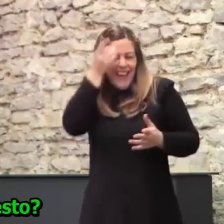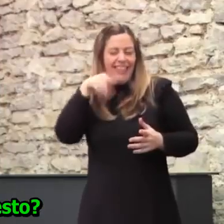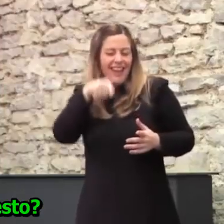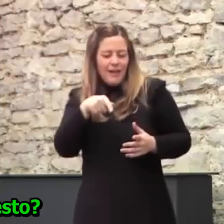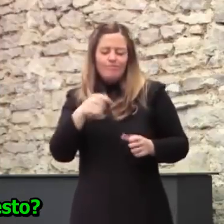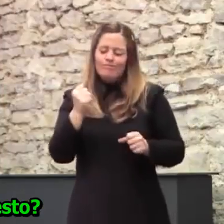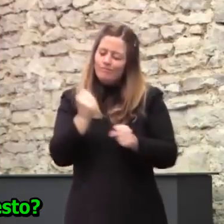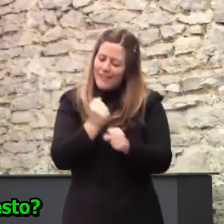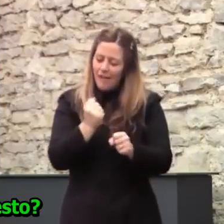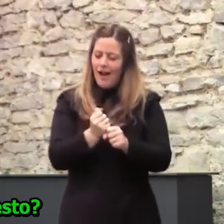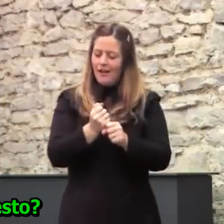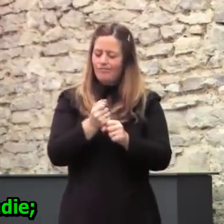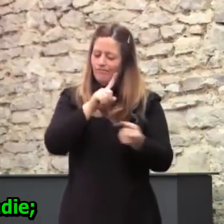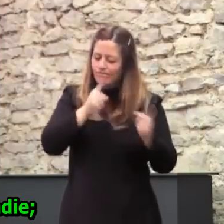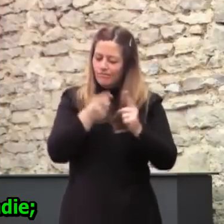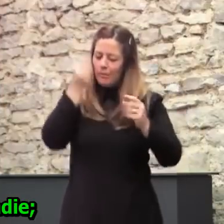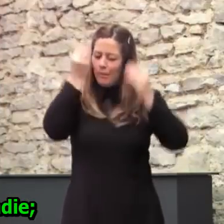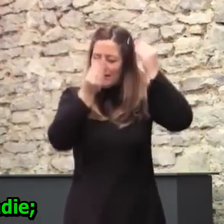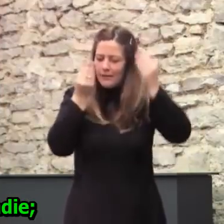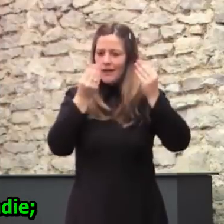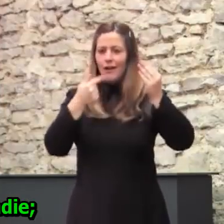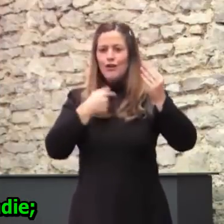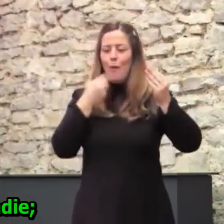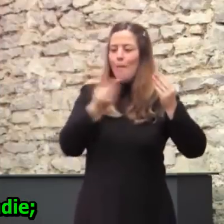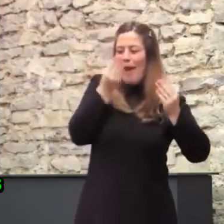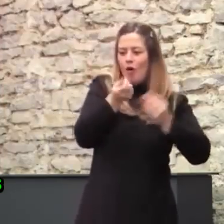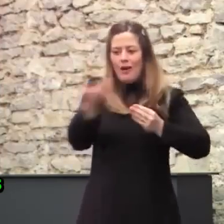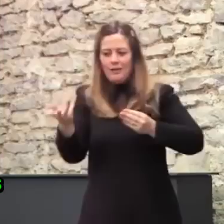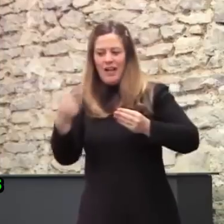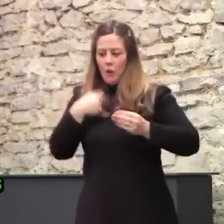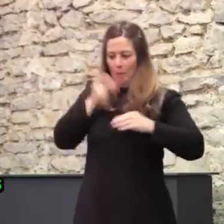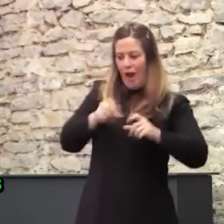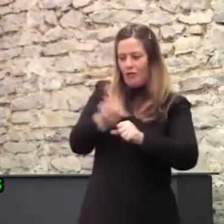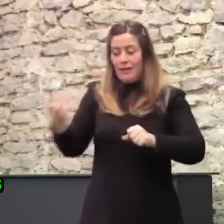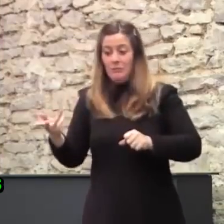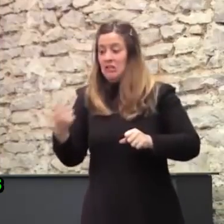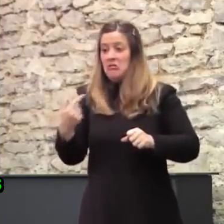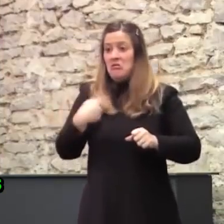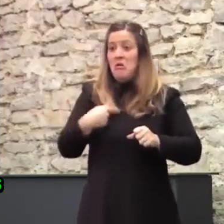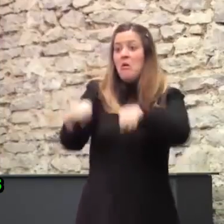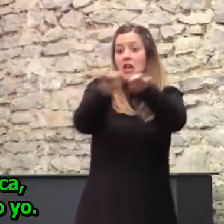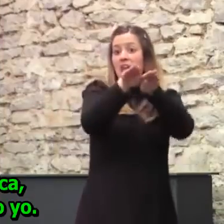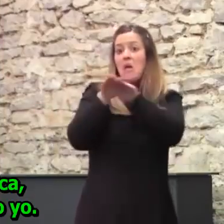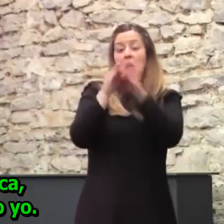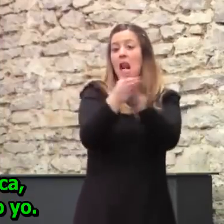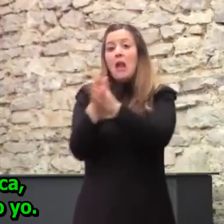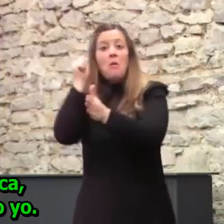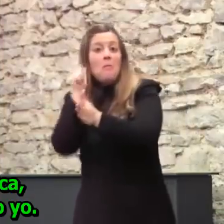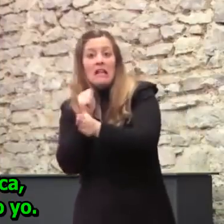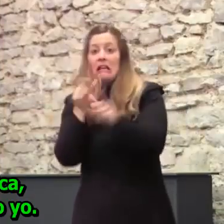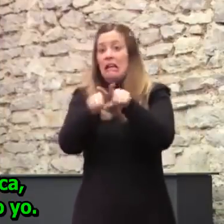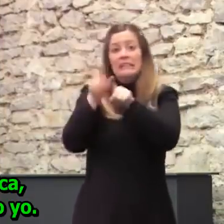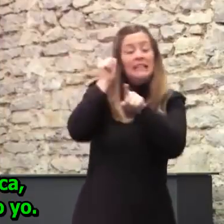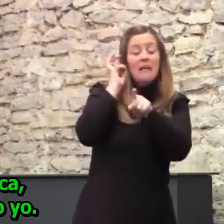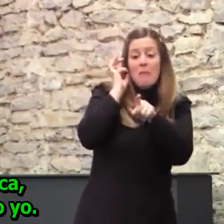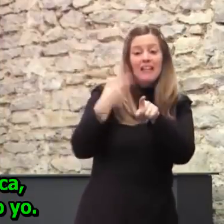sea, ¿cómo podemos hacer para trabajar esto? O sea, yo no soy mejor ni peor que nadie, soy igual que todas mis hermanas y mis compañeras, ¿vale? Y si tú me